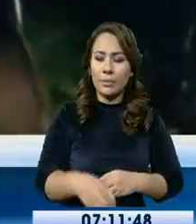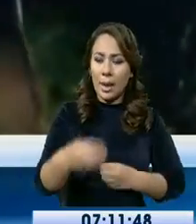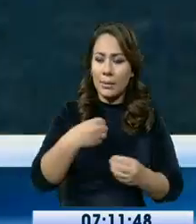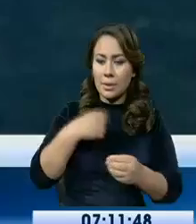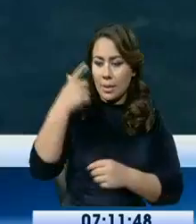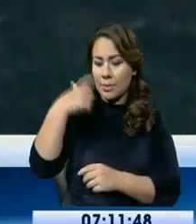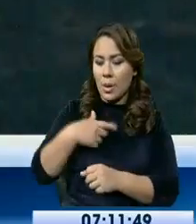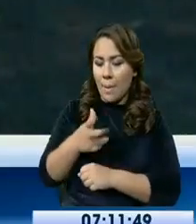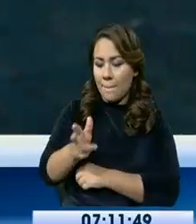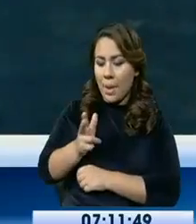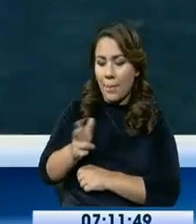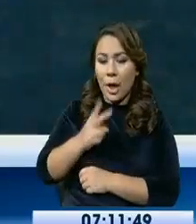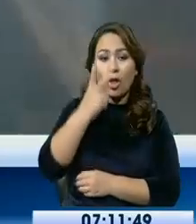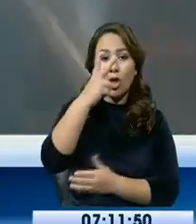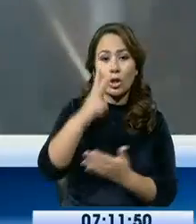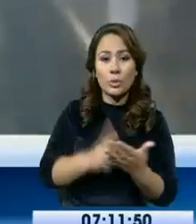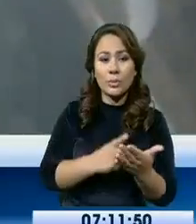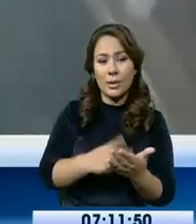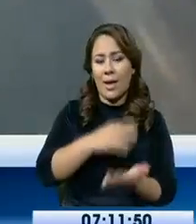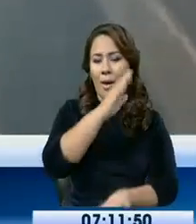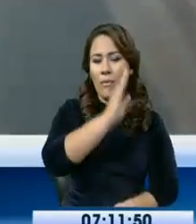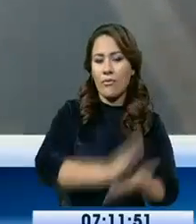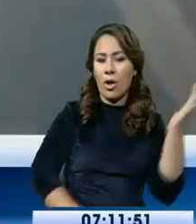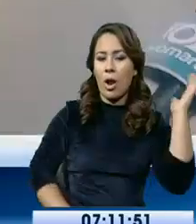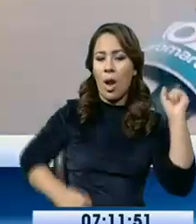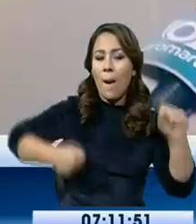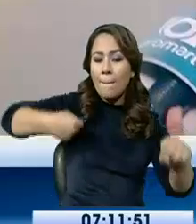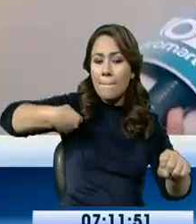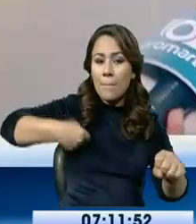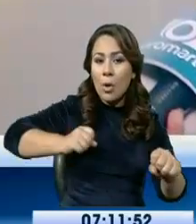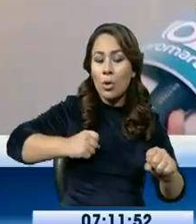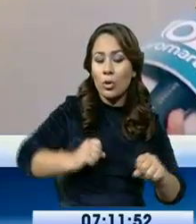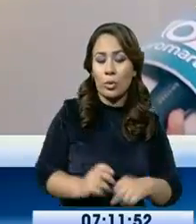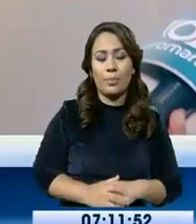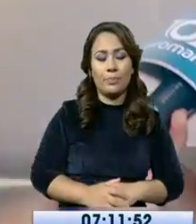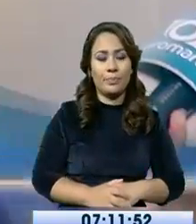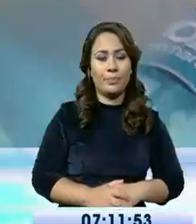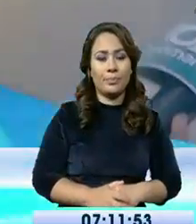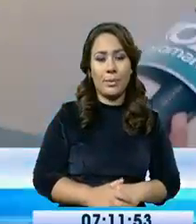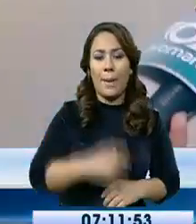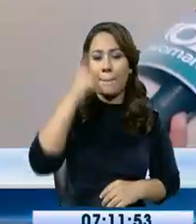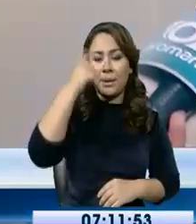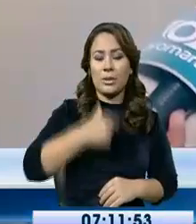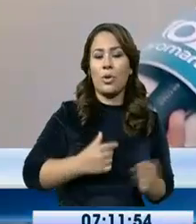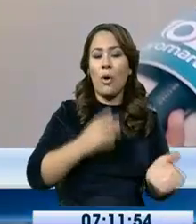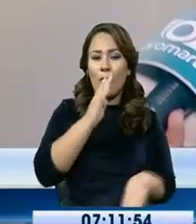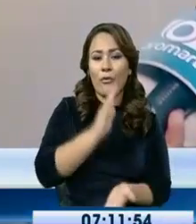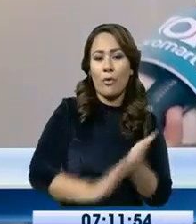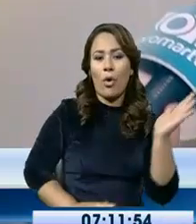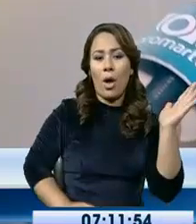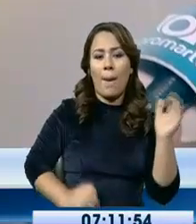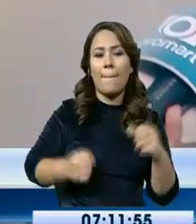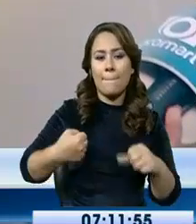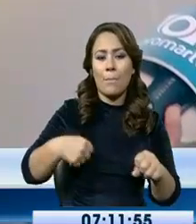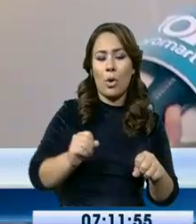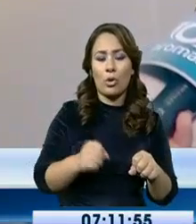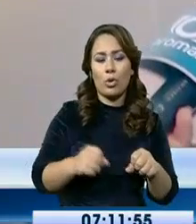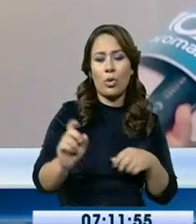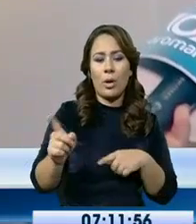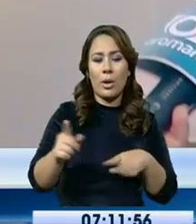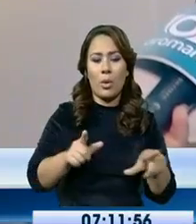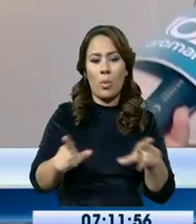de atacar 2 veces a la familia, huyeron en una motocicleta. Utilizaron ese medio para darse la fuga en ese territorio.